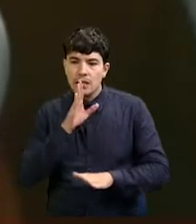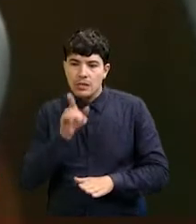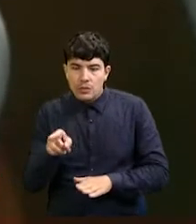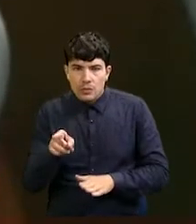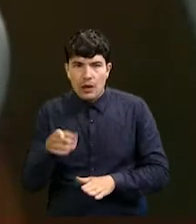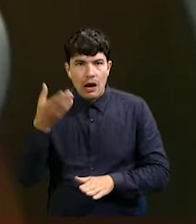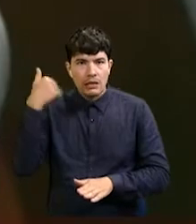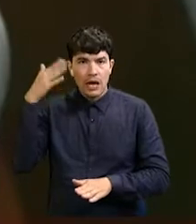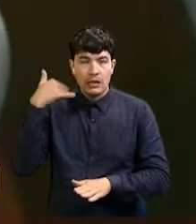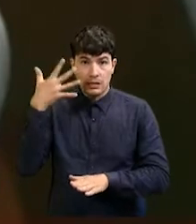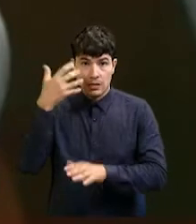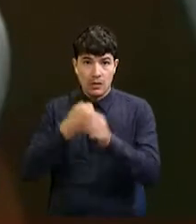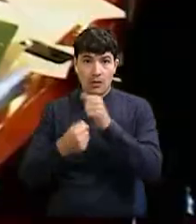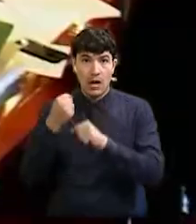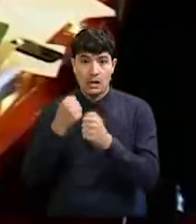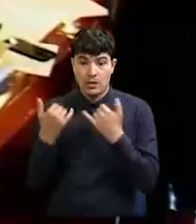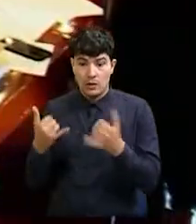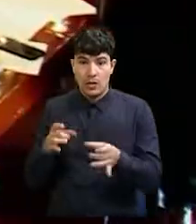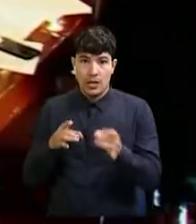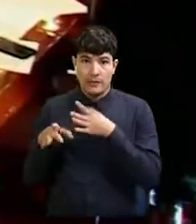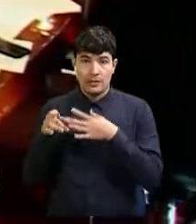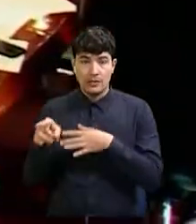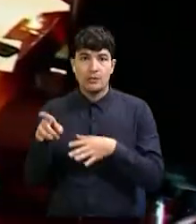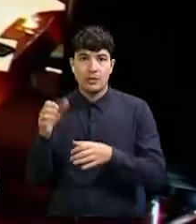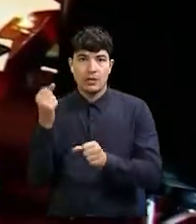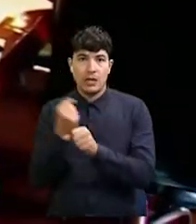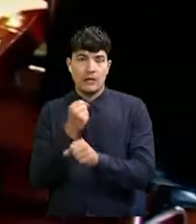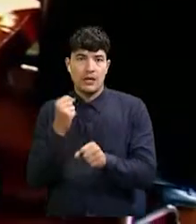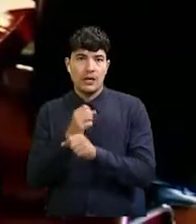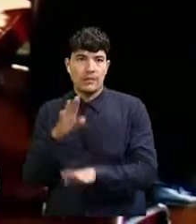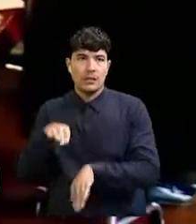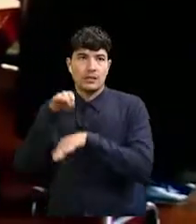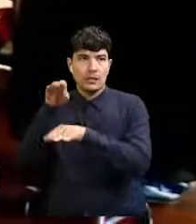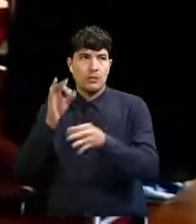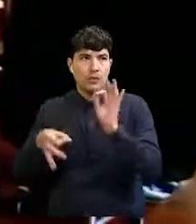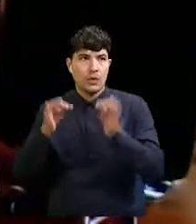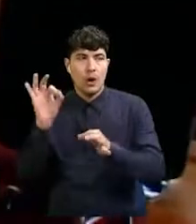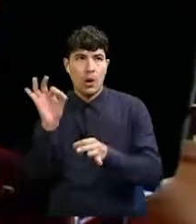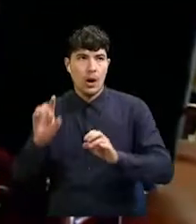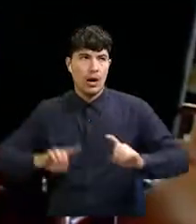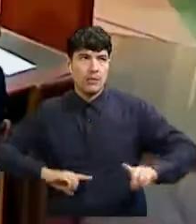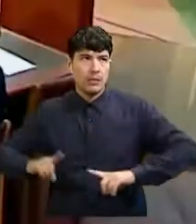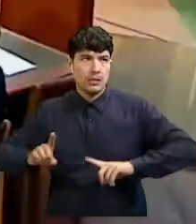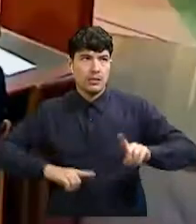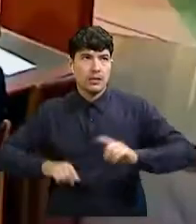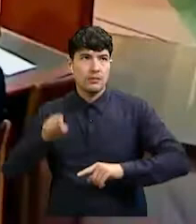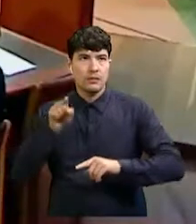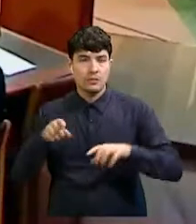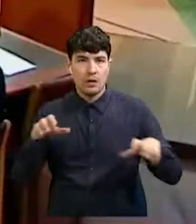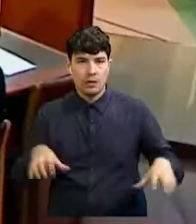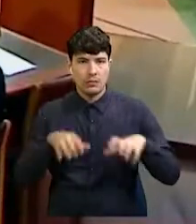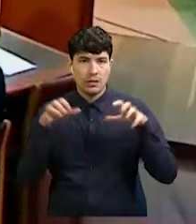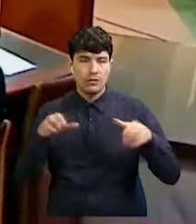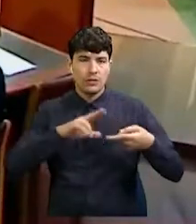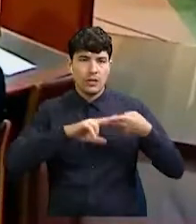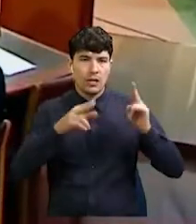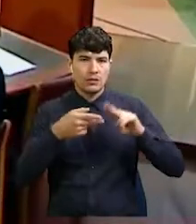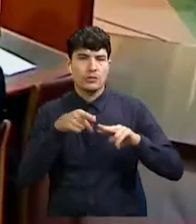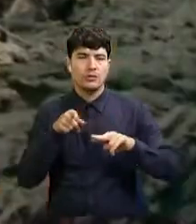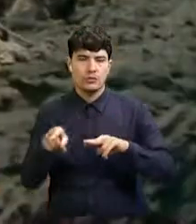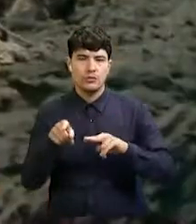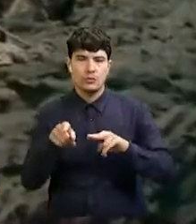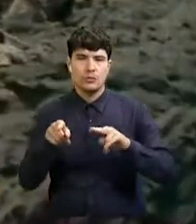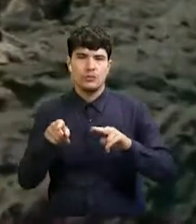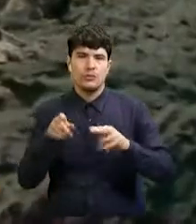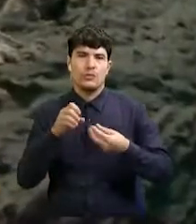de los 5 años anteriores a la fecha de posesión hayan ejercido la representación judicial o administrativa en actuaciones relacionadas con hechos del